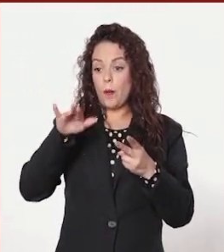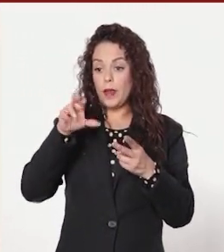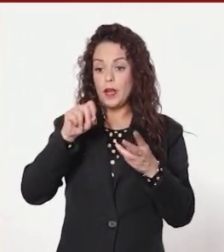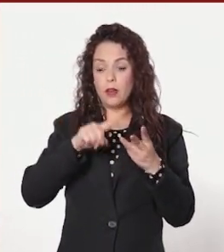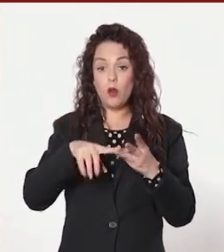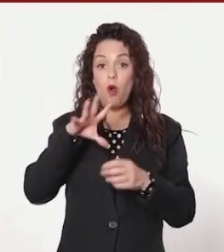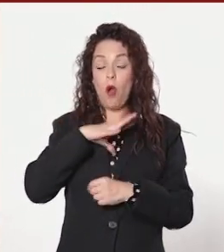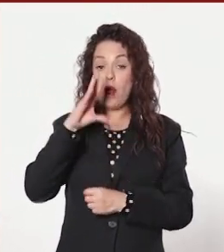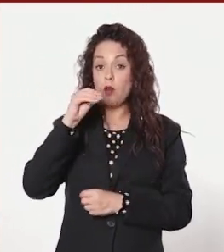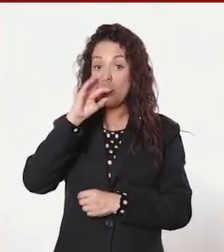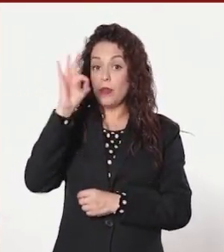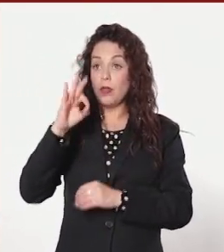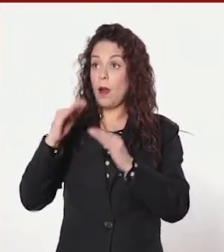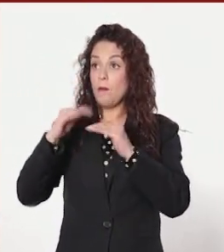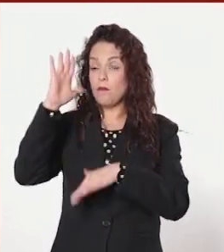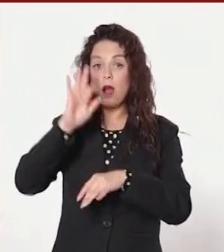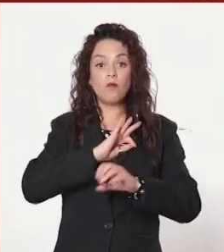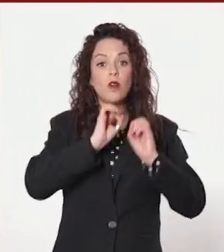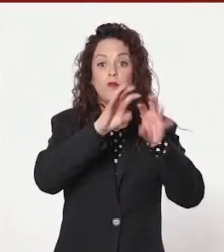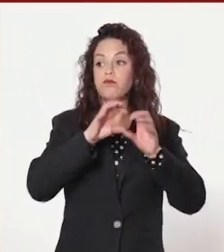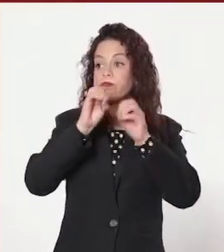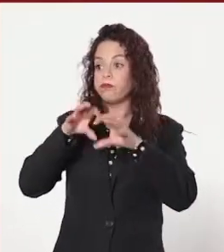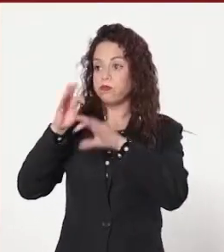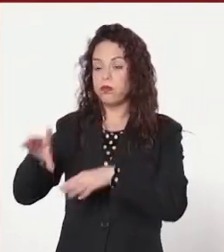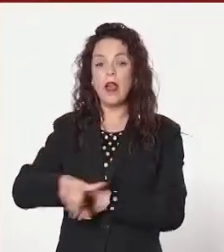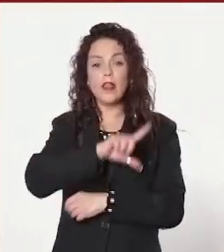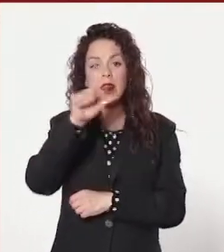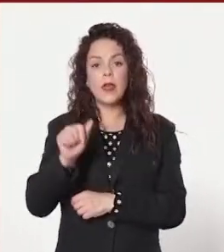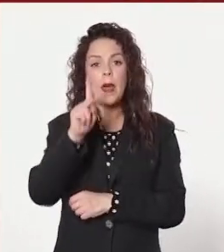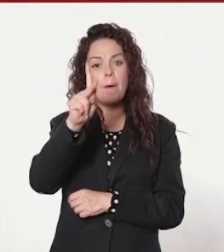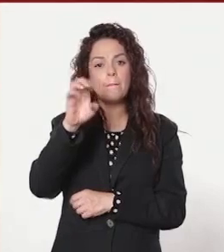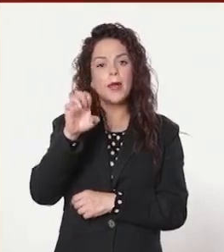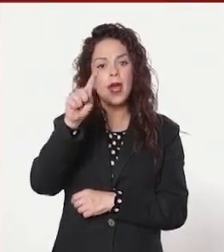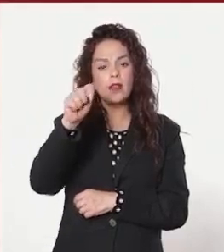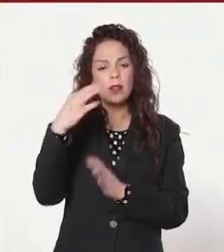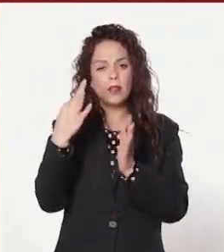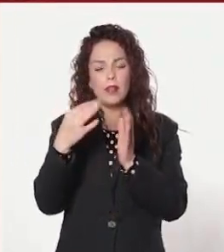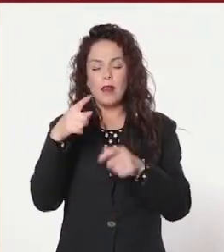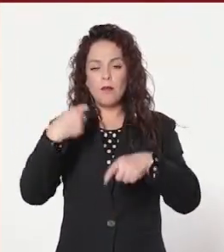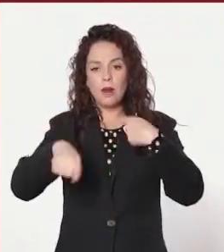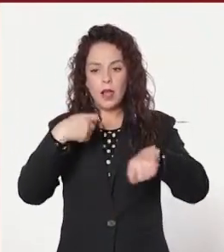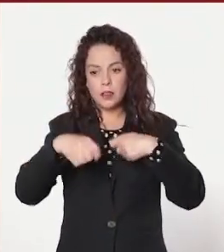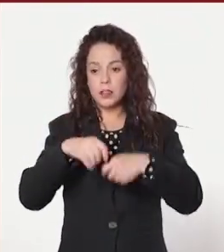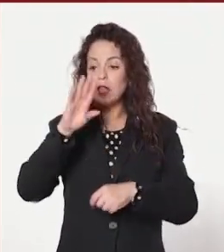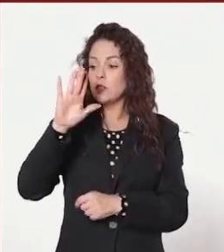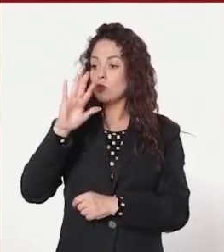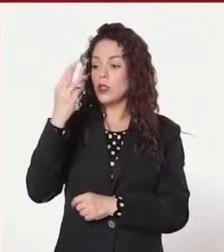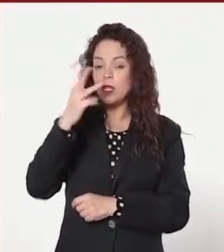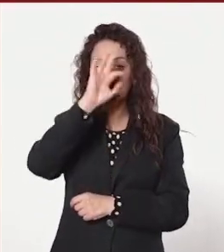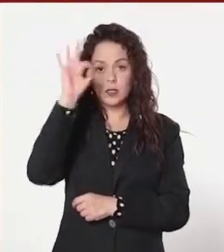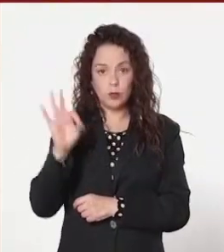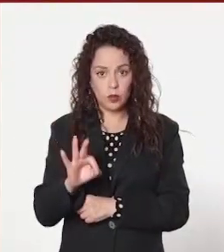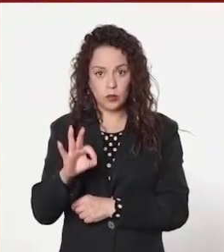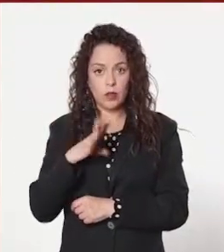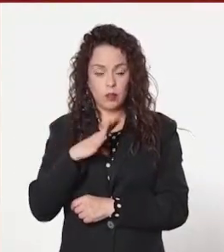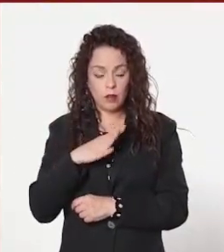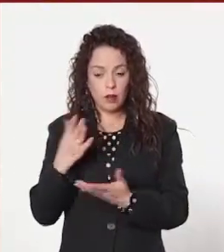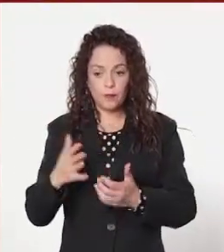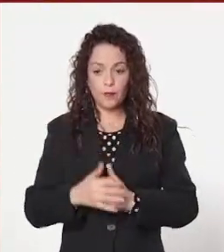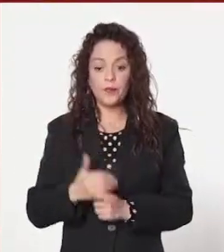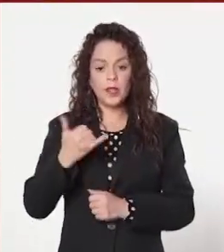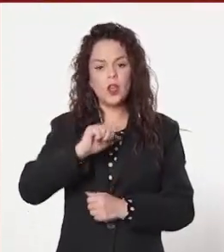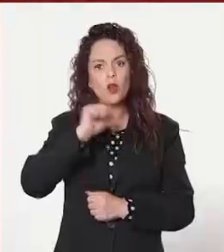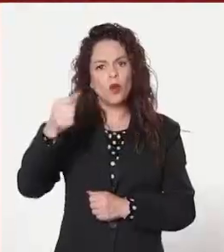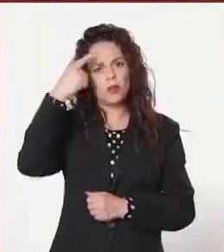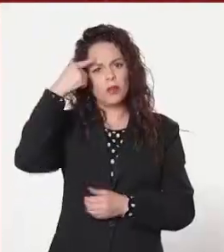arriba del 90%. Wow. Que sigue el PET, que tiene 53% de tasa de acopio. Y contrario a lo que